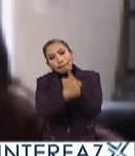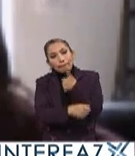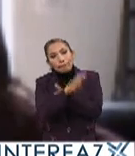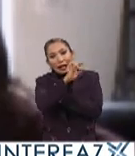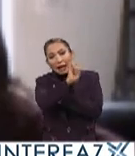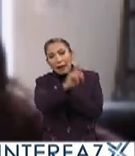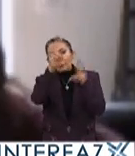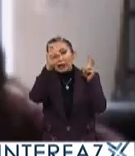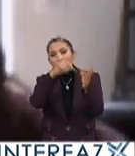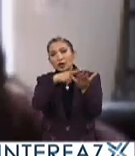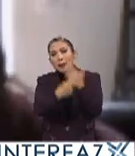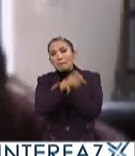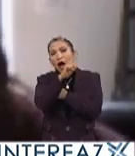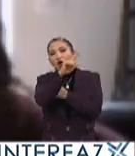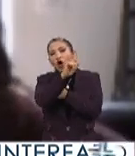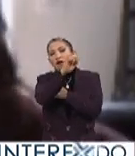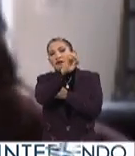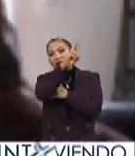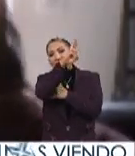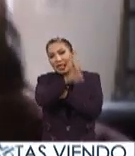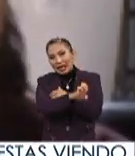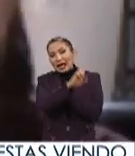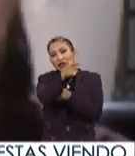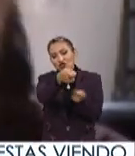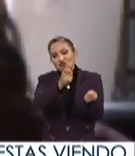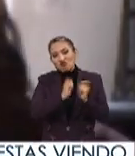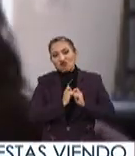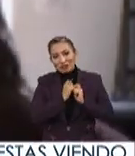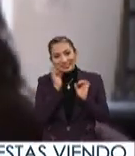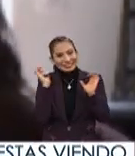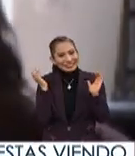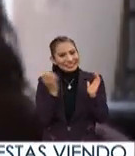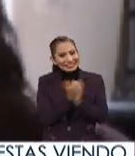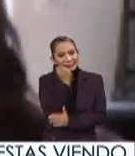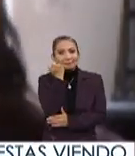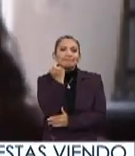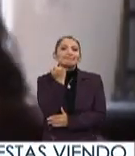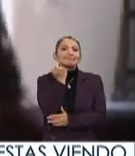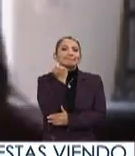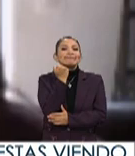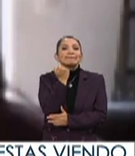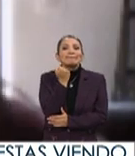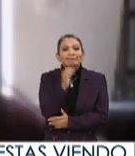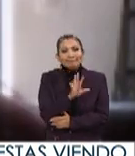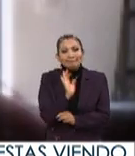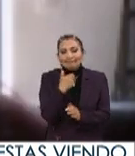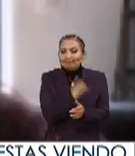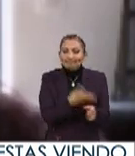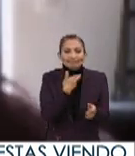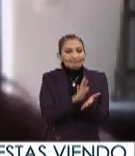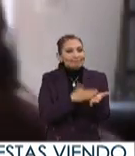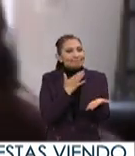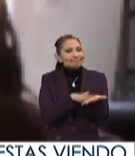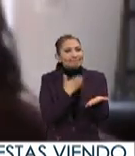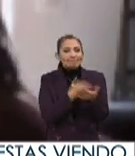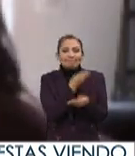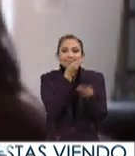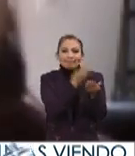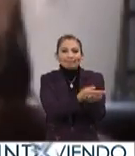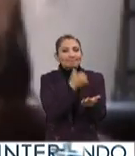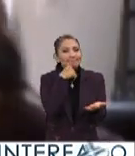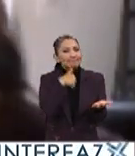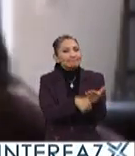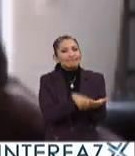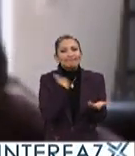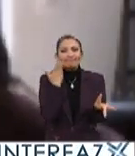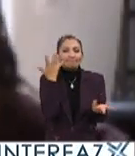del proyecto Paulo Freire y pues fui beneficiaria y pues metí todos mis documentos, mandé